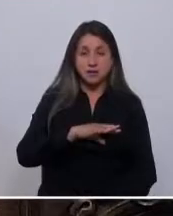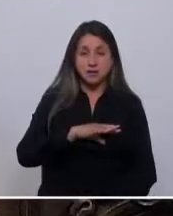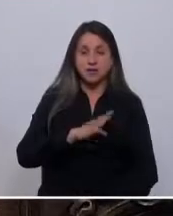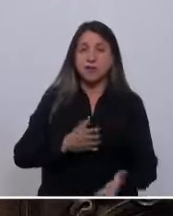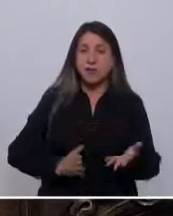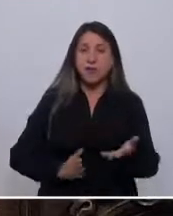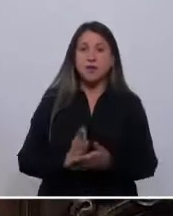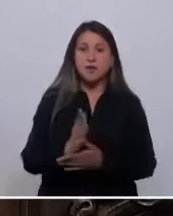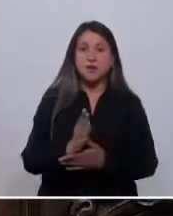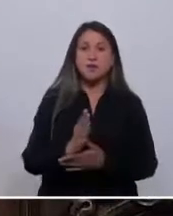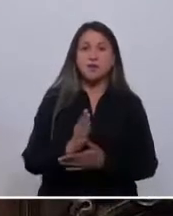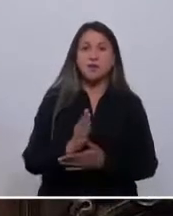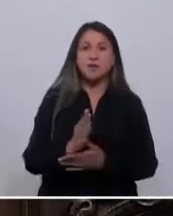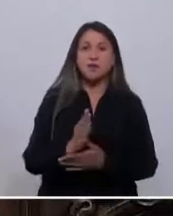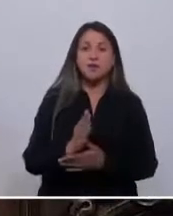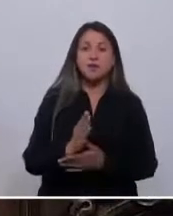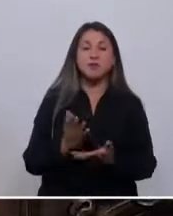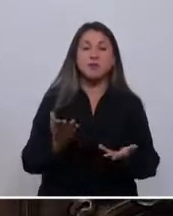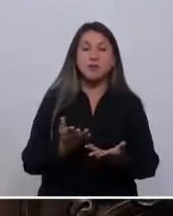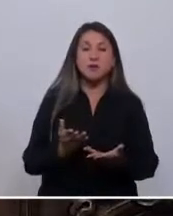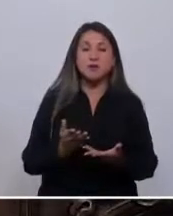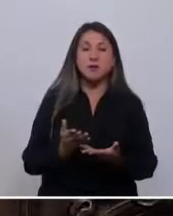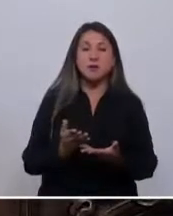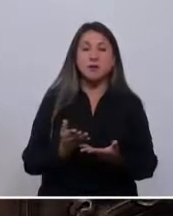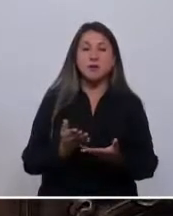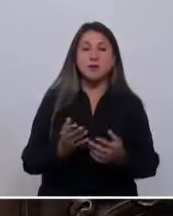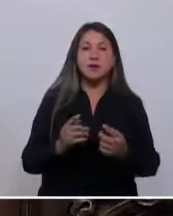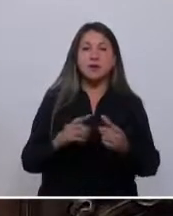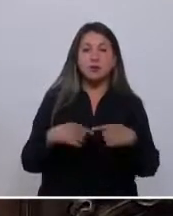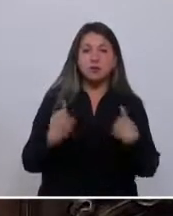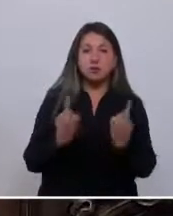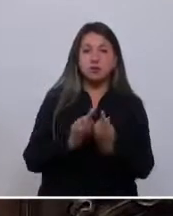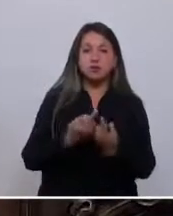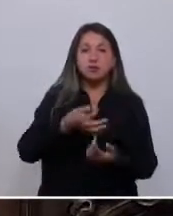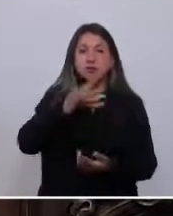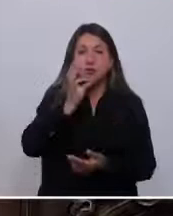empecemos por lavar nuestra taza al desayuno.